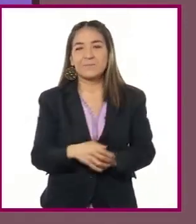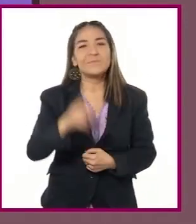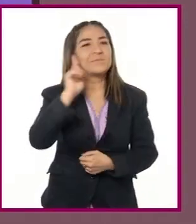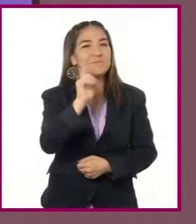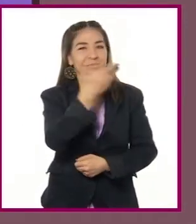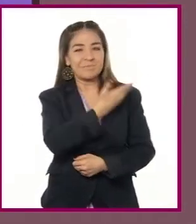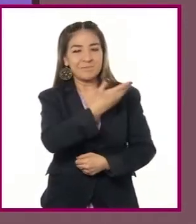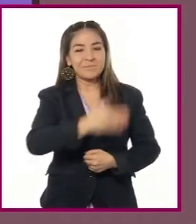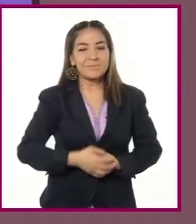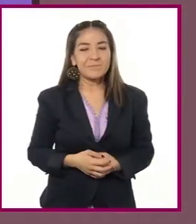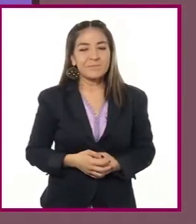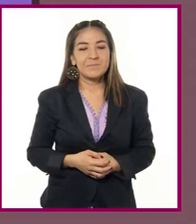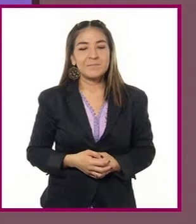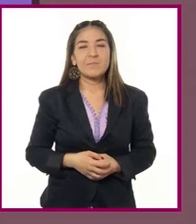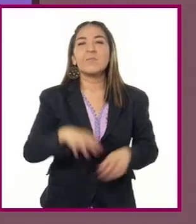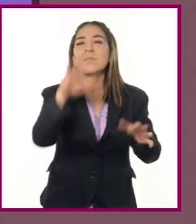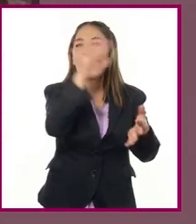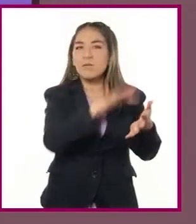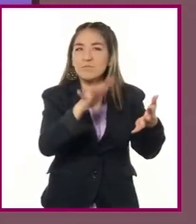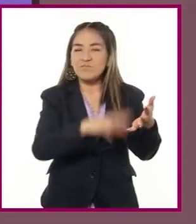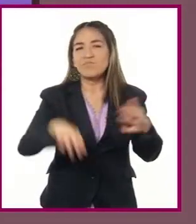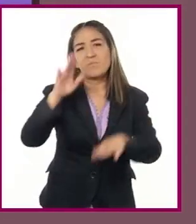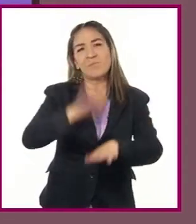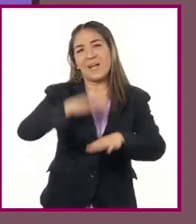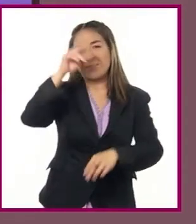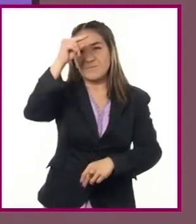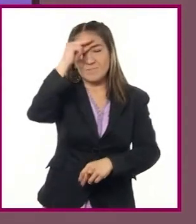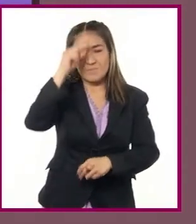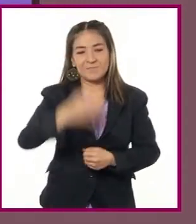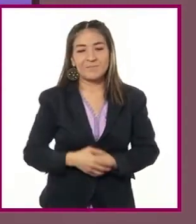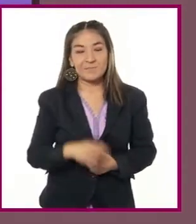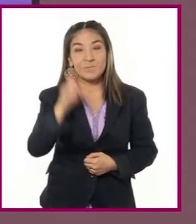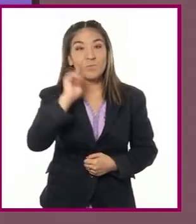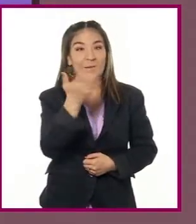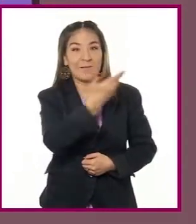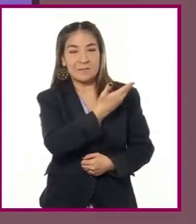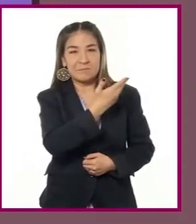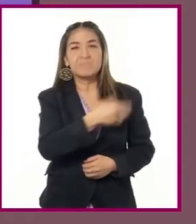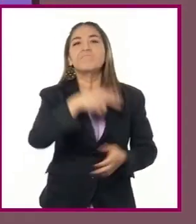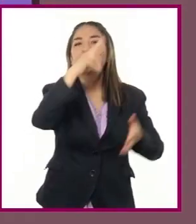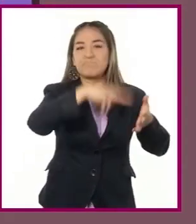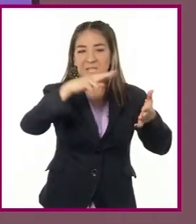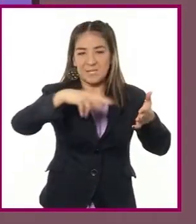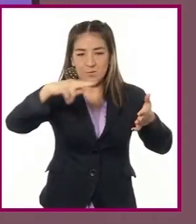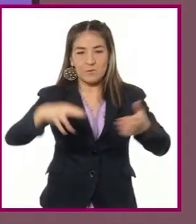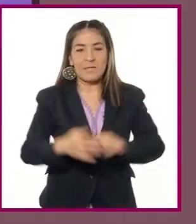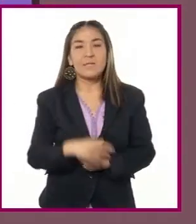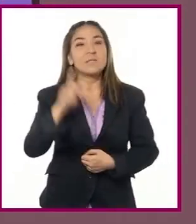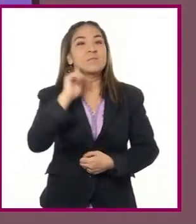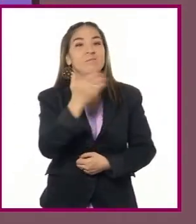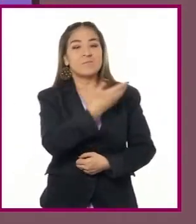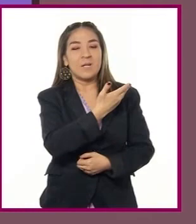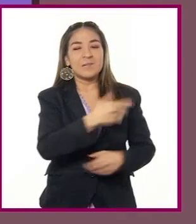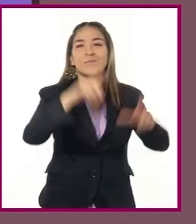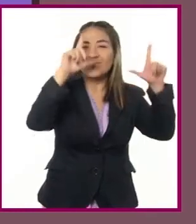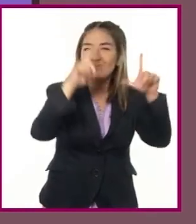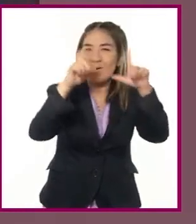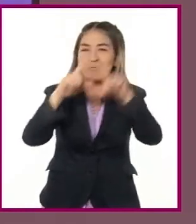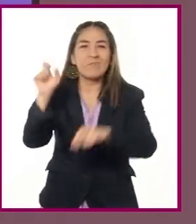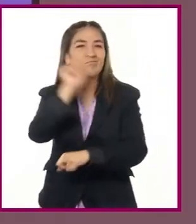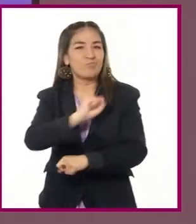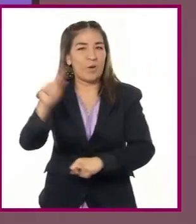de la Cruz destacó en literatura. Frida Kahlo en pintura. Graciela Iturbide en